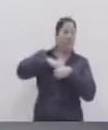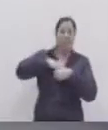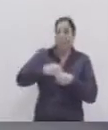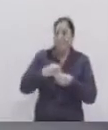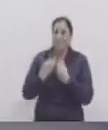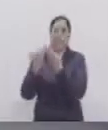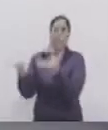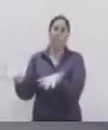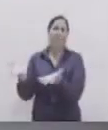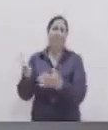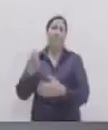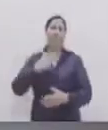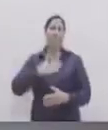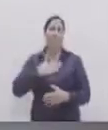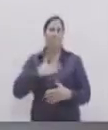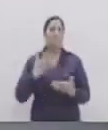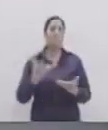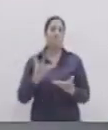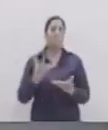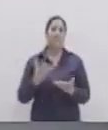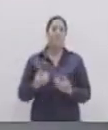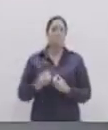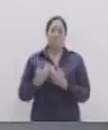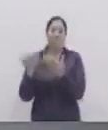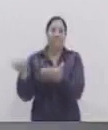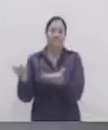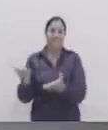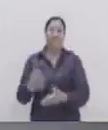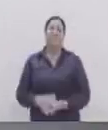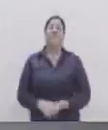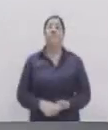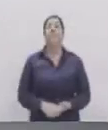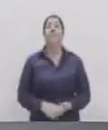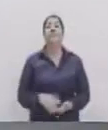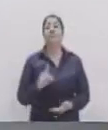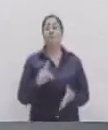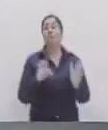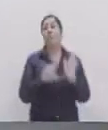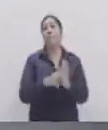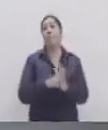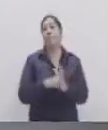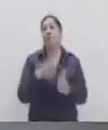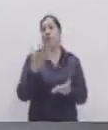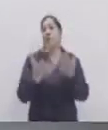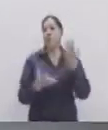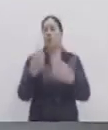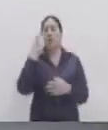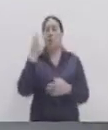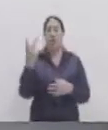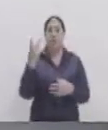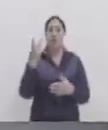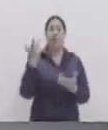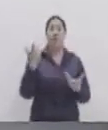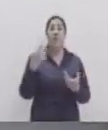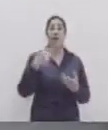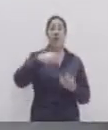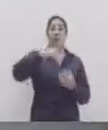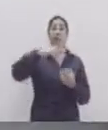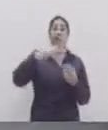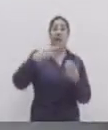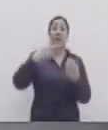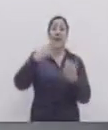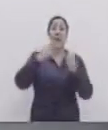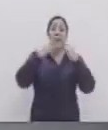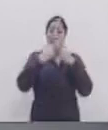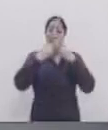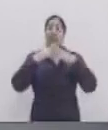recibir. Si yo voy a dar negatividad, voy a recibir eso, ¿verdad? Entonces, por ejemplo, se ve mucho en redes que dicen, ¿verdad? Hay